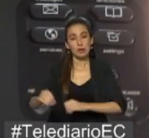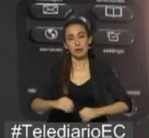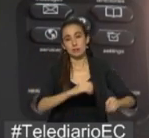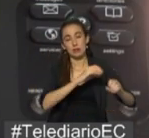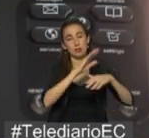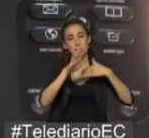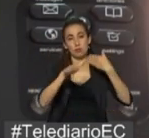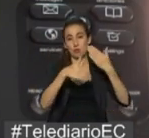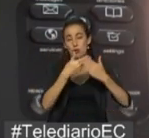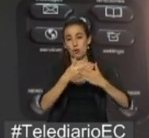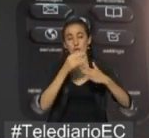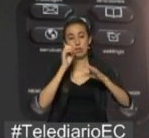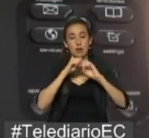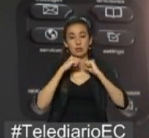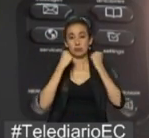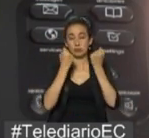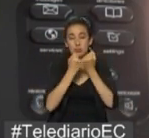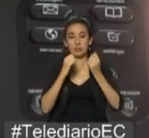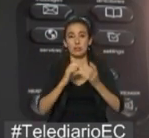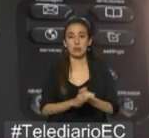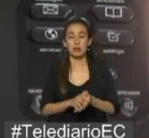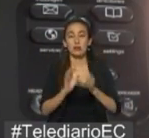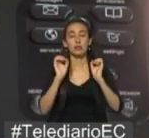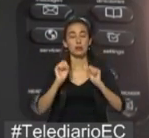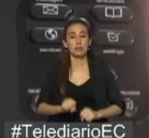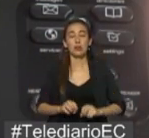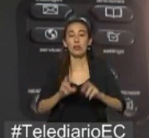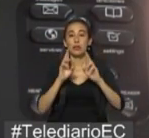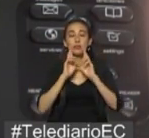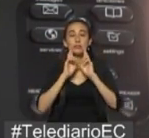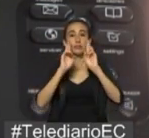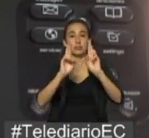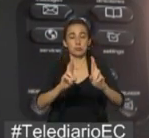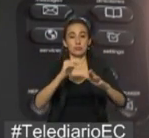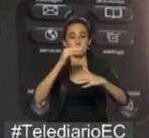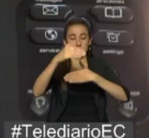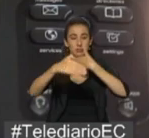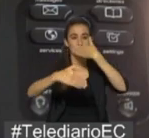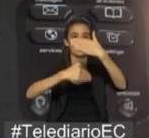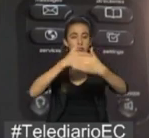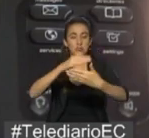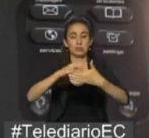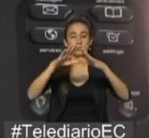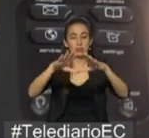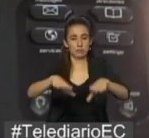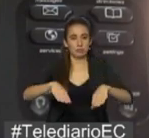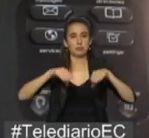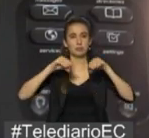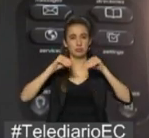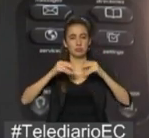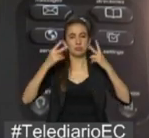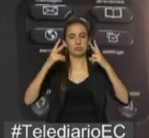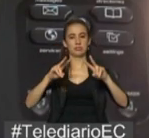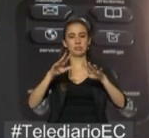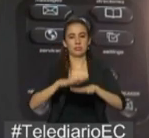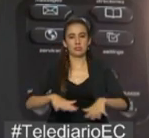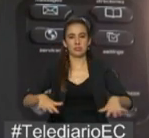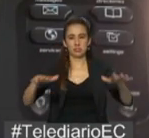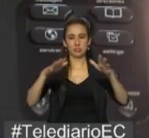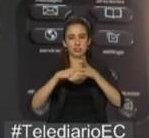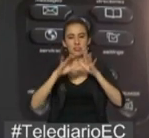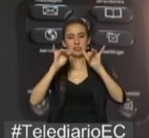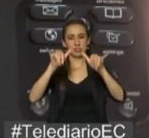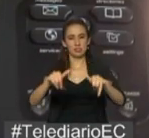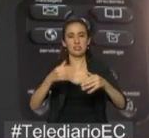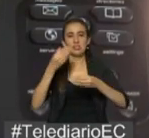sociedad ecuatoriana en su conjunto. Son medidas que además otros países también están adoptando, también están tomando. Esto quiere decir, es